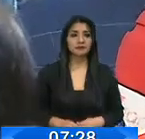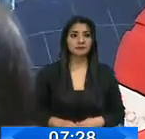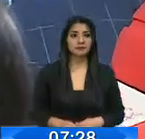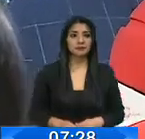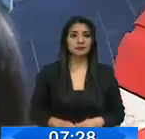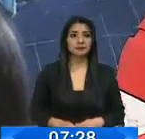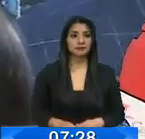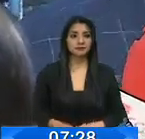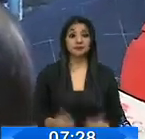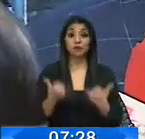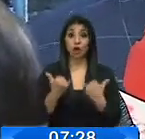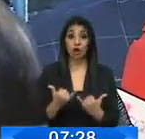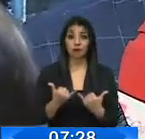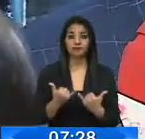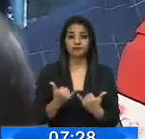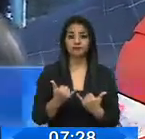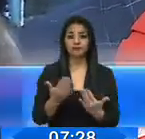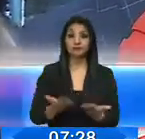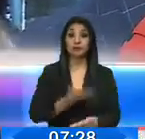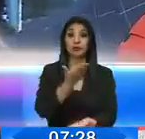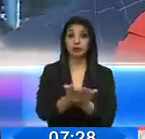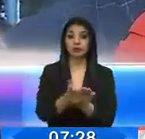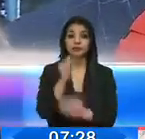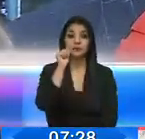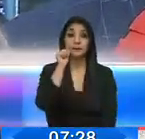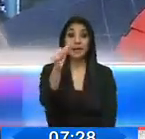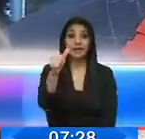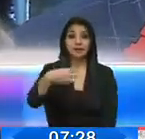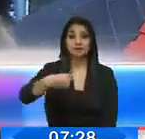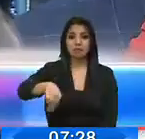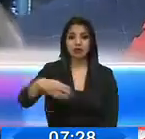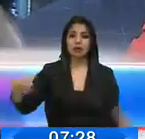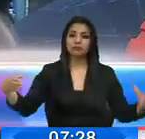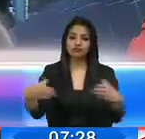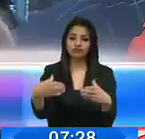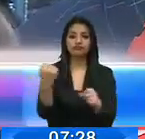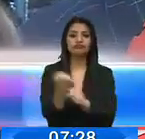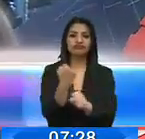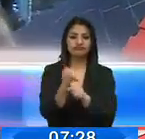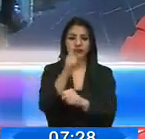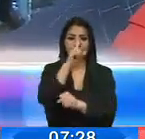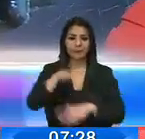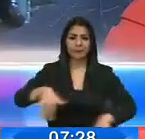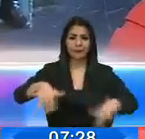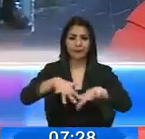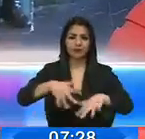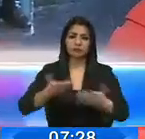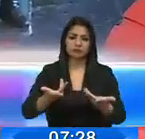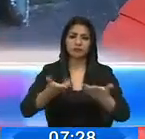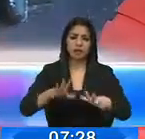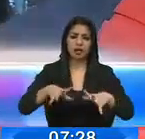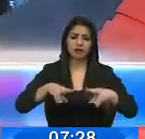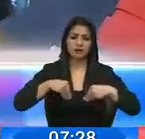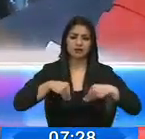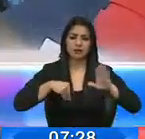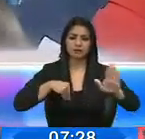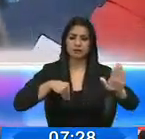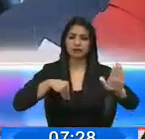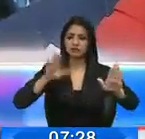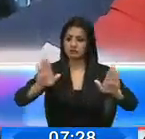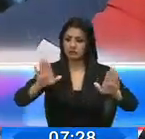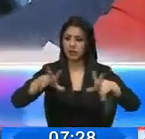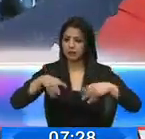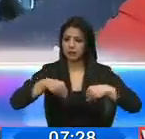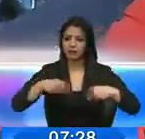2019. Voy a proponer el día de mañana una mesa amplia de empleo que ya ha sido también extraoficialmente aceptada por las partes